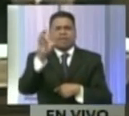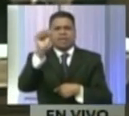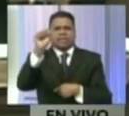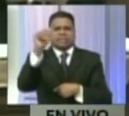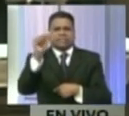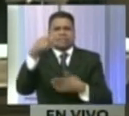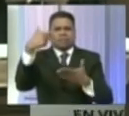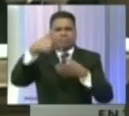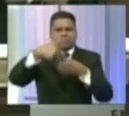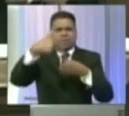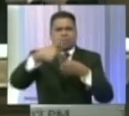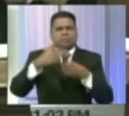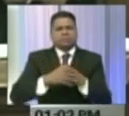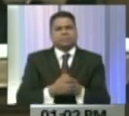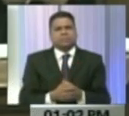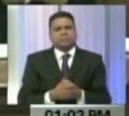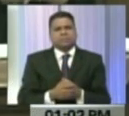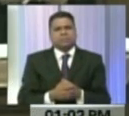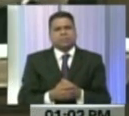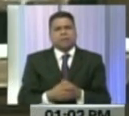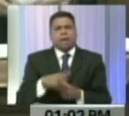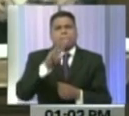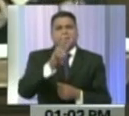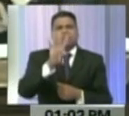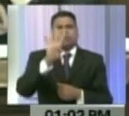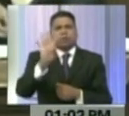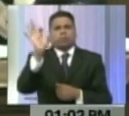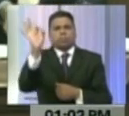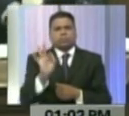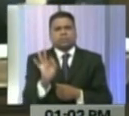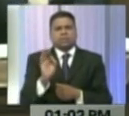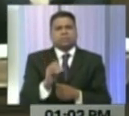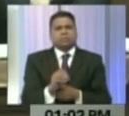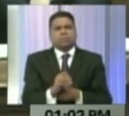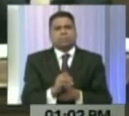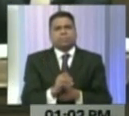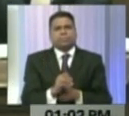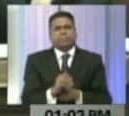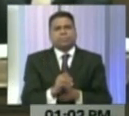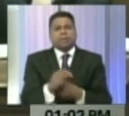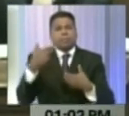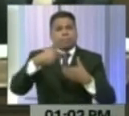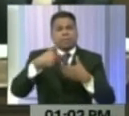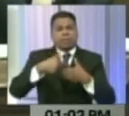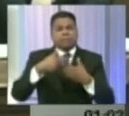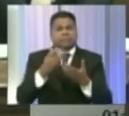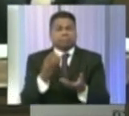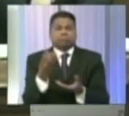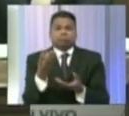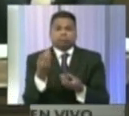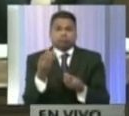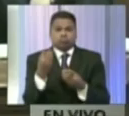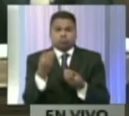¿35%? No, es el 24%. PDVSA tiene mayoría accionaria y, bueno,